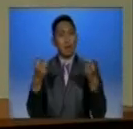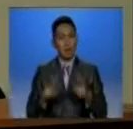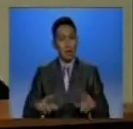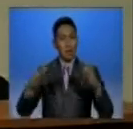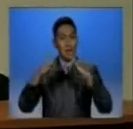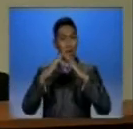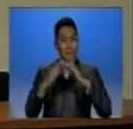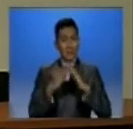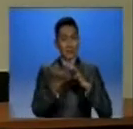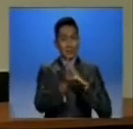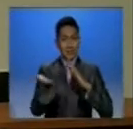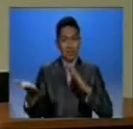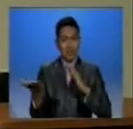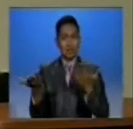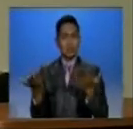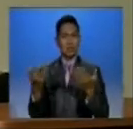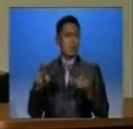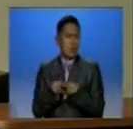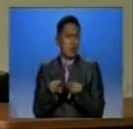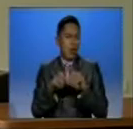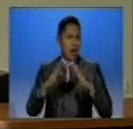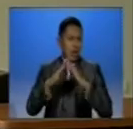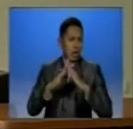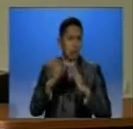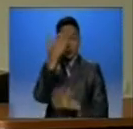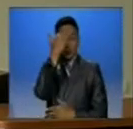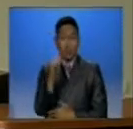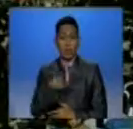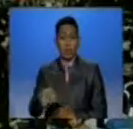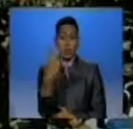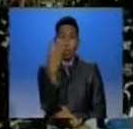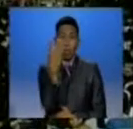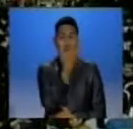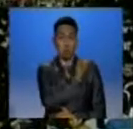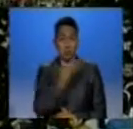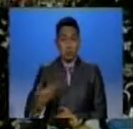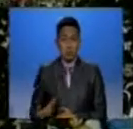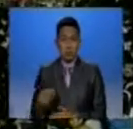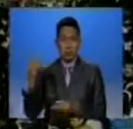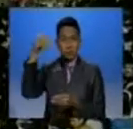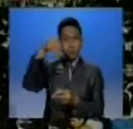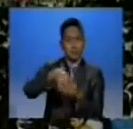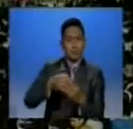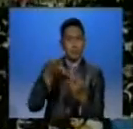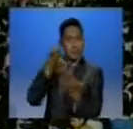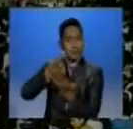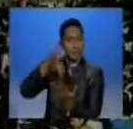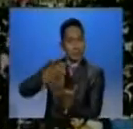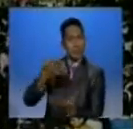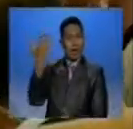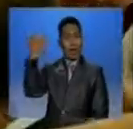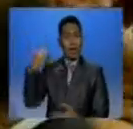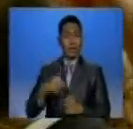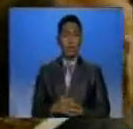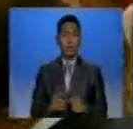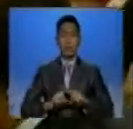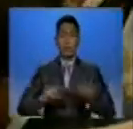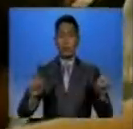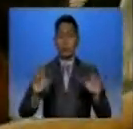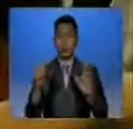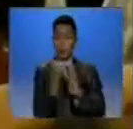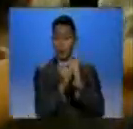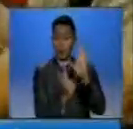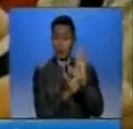en estas aulas estudiaron 12 presidentes de la República. Pero no fue la única actividad que cumplió el vicepresidente de la República en